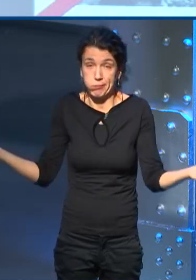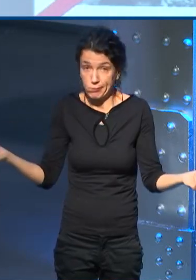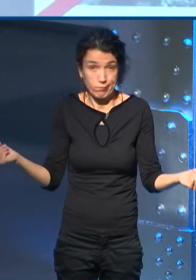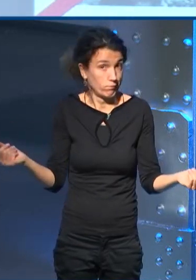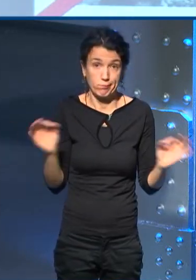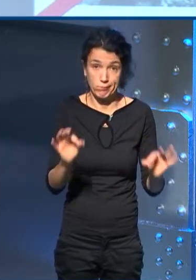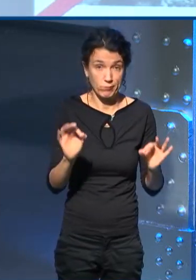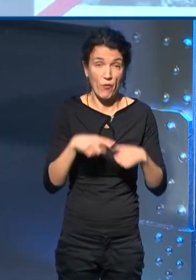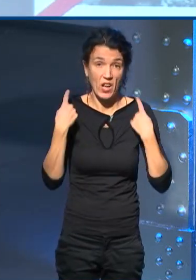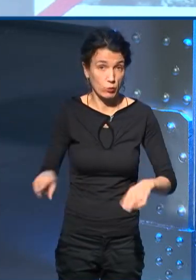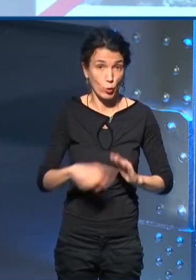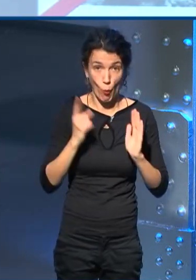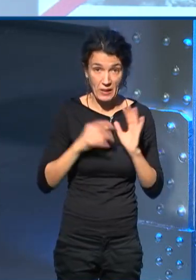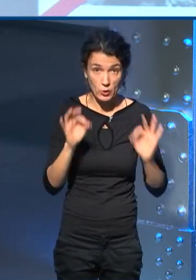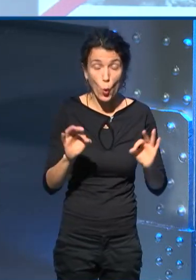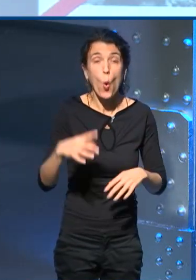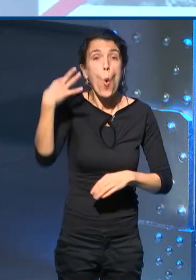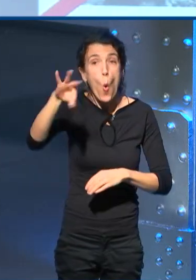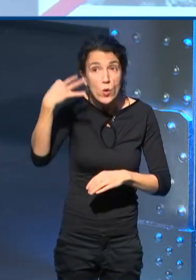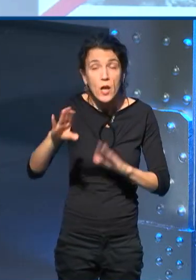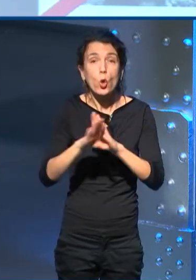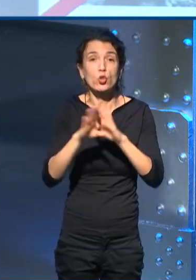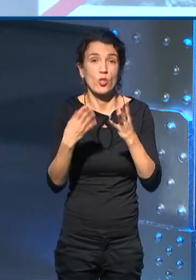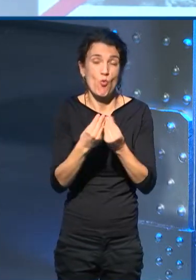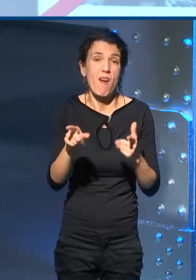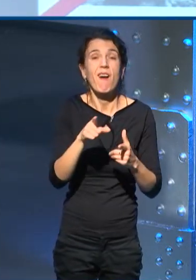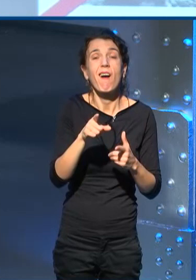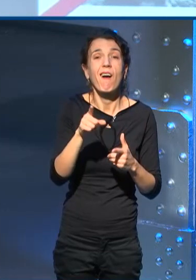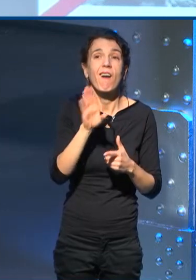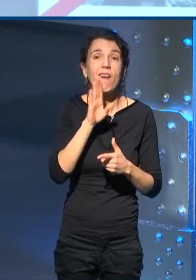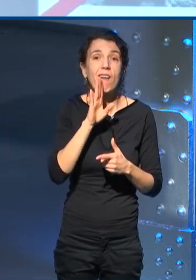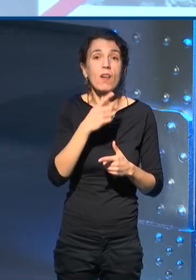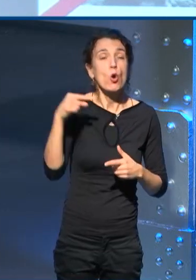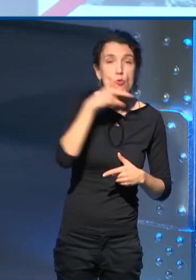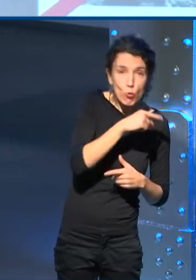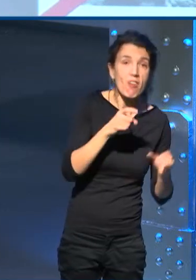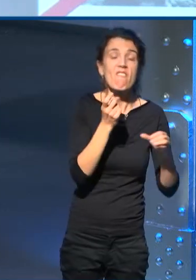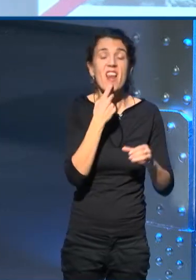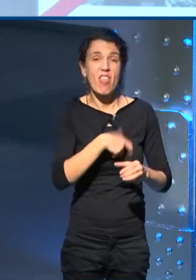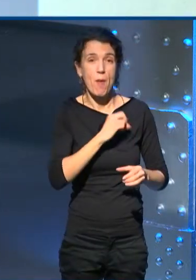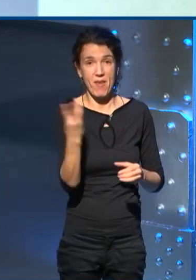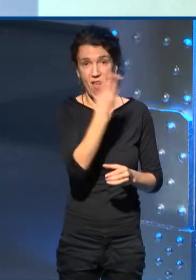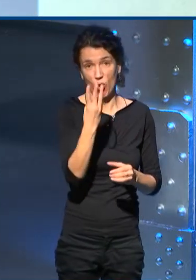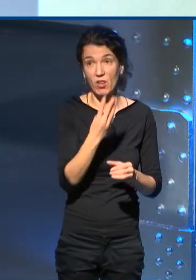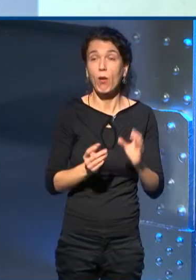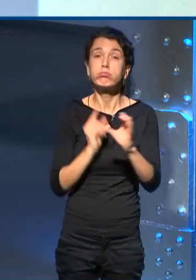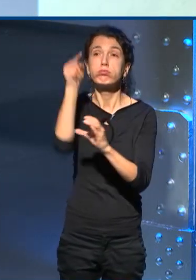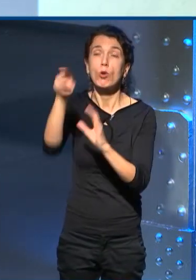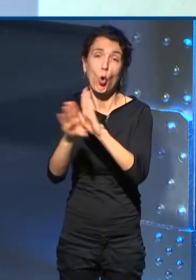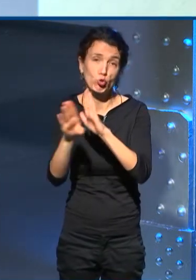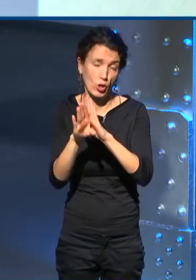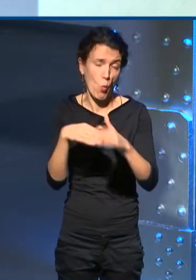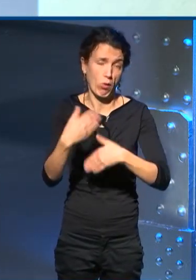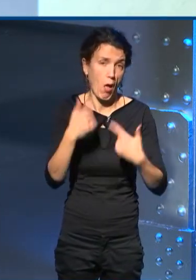estilo han fracasado todas, la única que queda en marcha es esta misión trilateral entre Rusia, Finlandia y España, que quizás algún día consigamos lanzar a